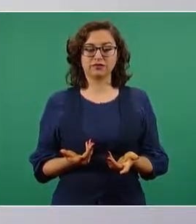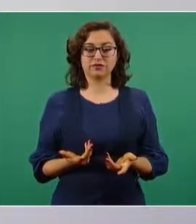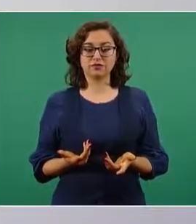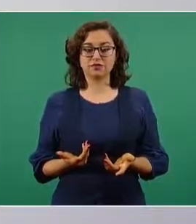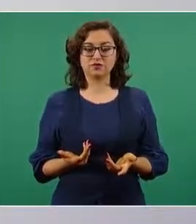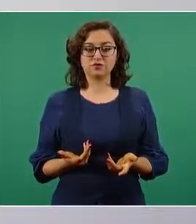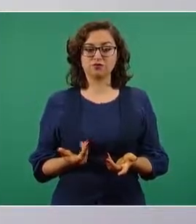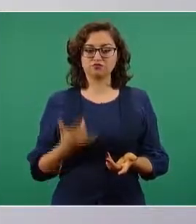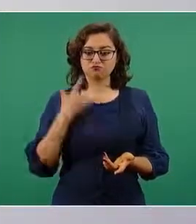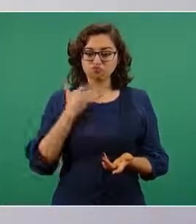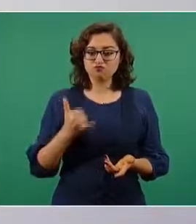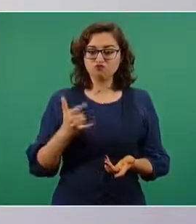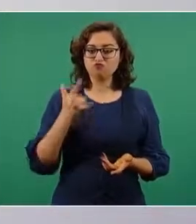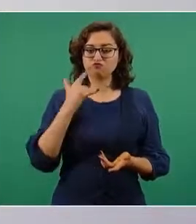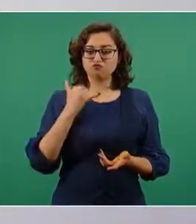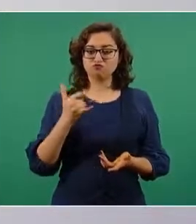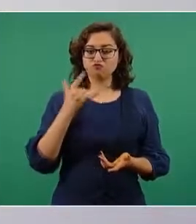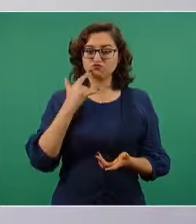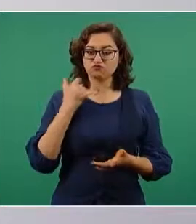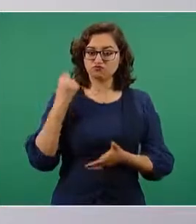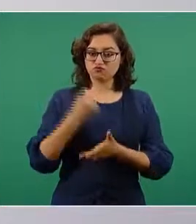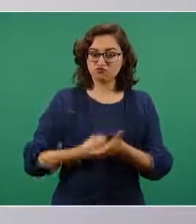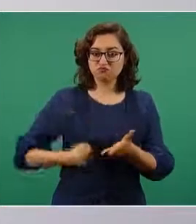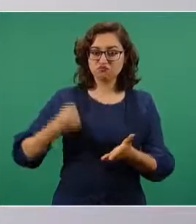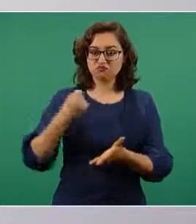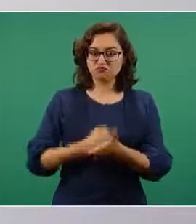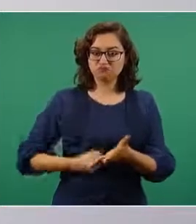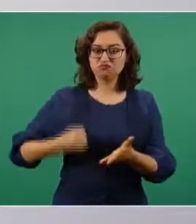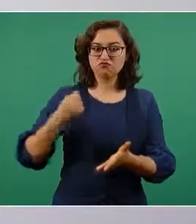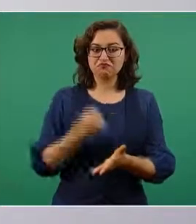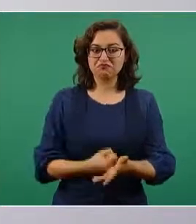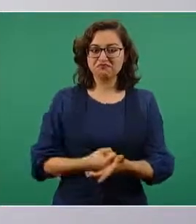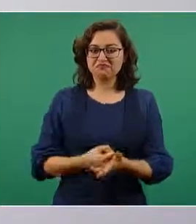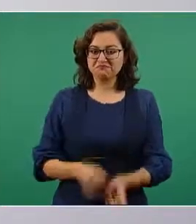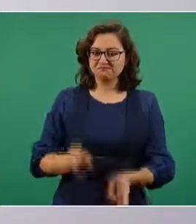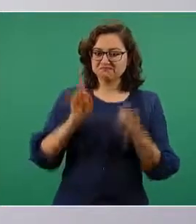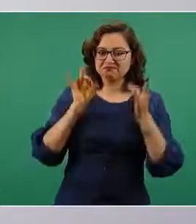se rinde, nunca es vencido,